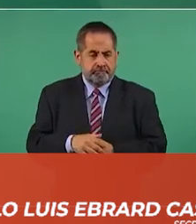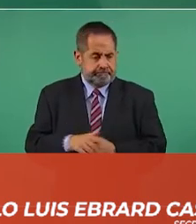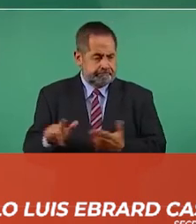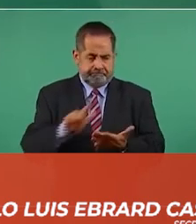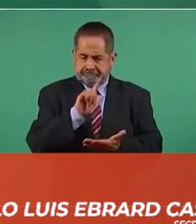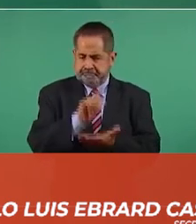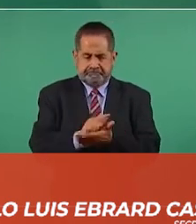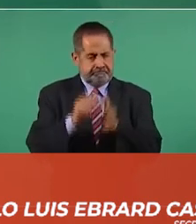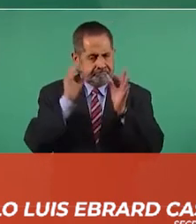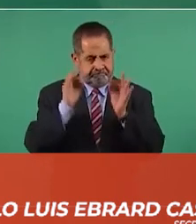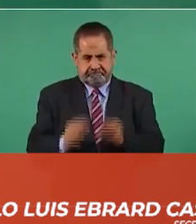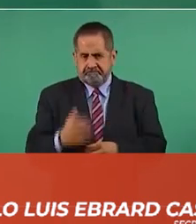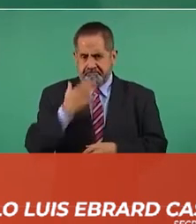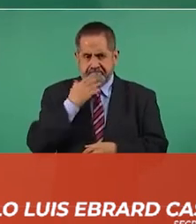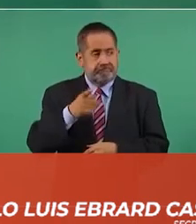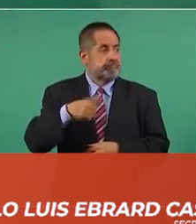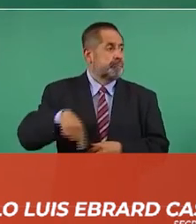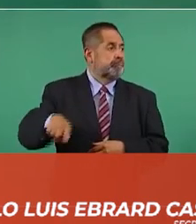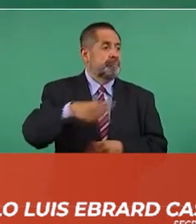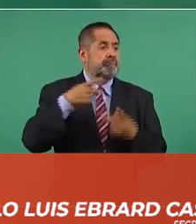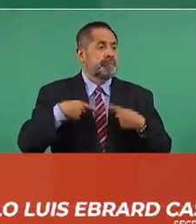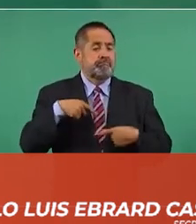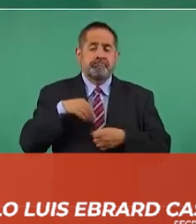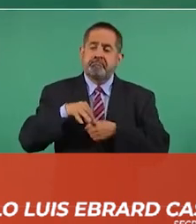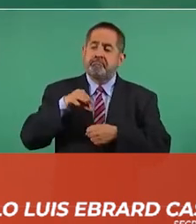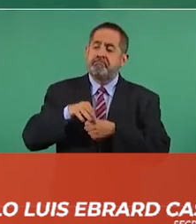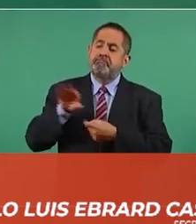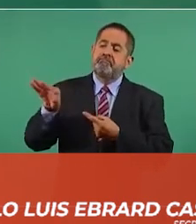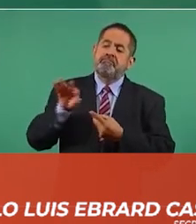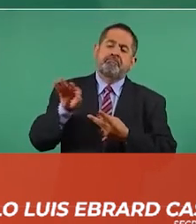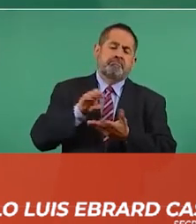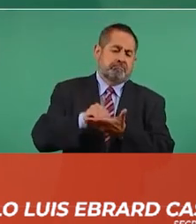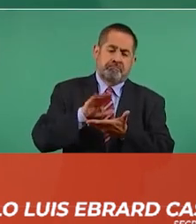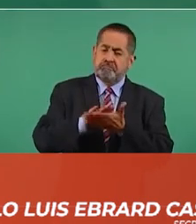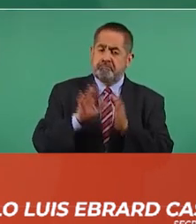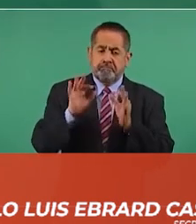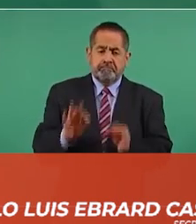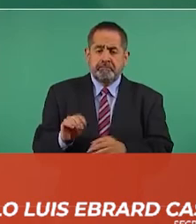legales, legítimos, mujeres y hombres,